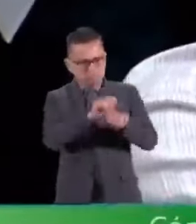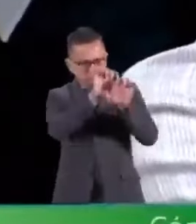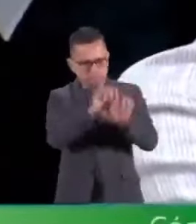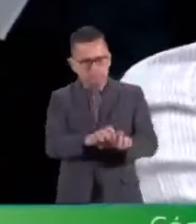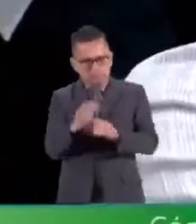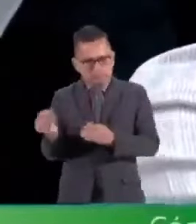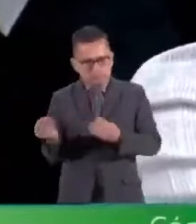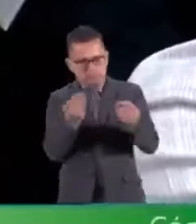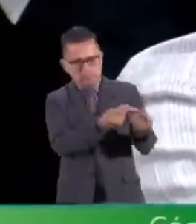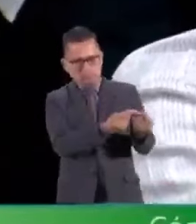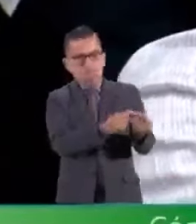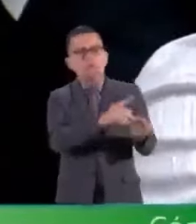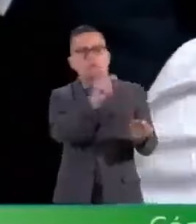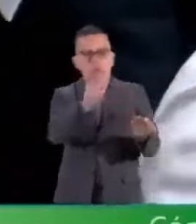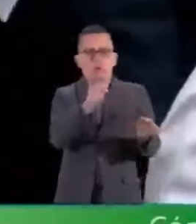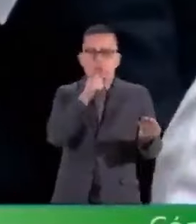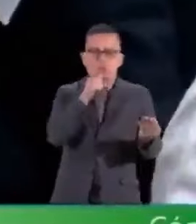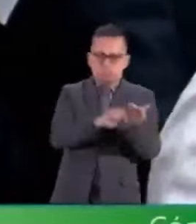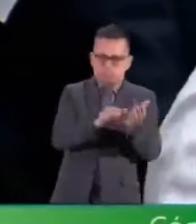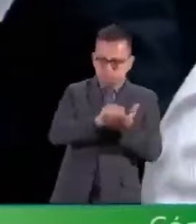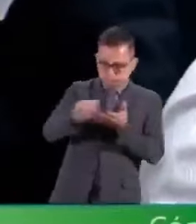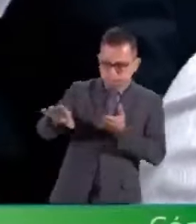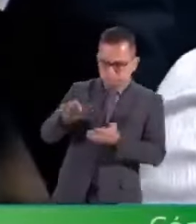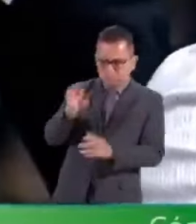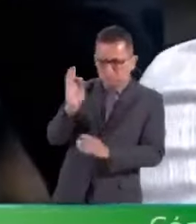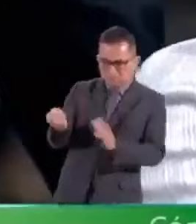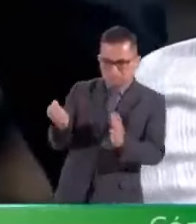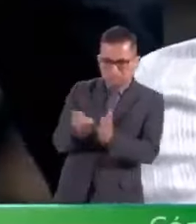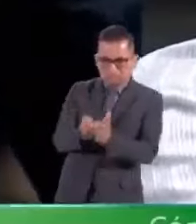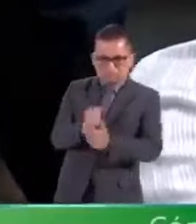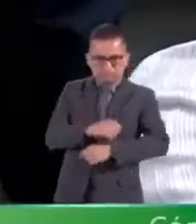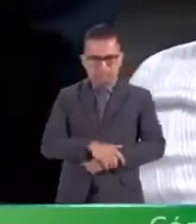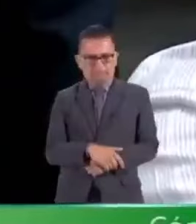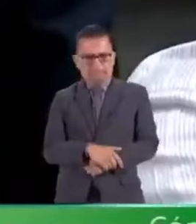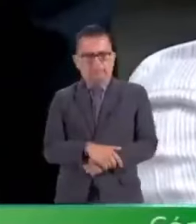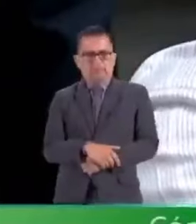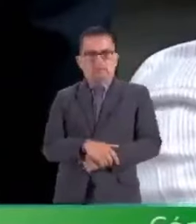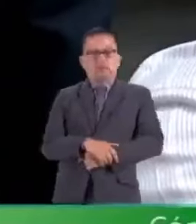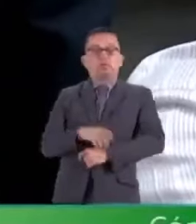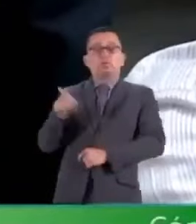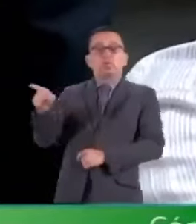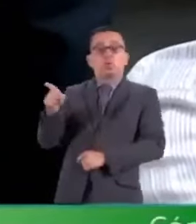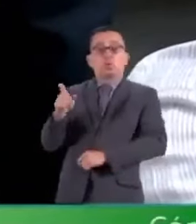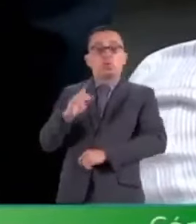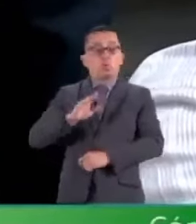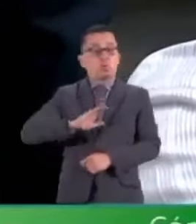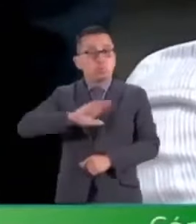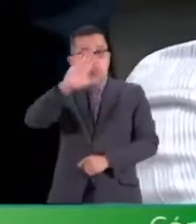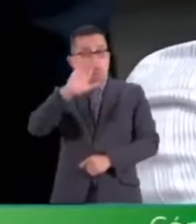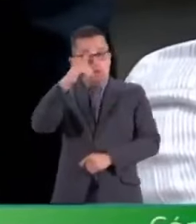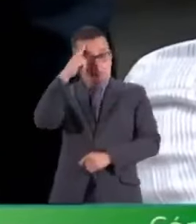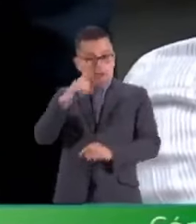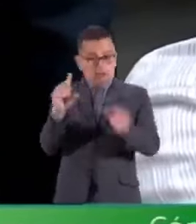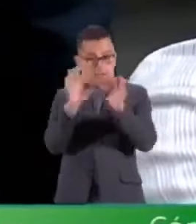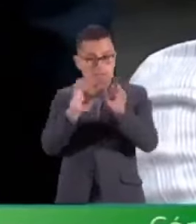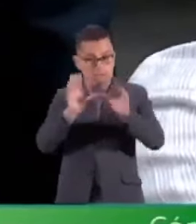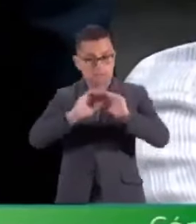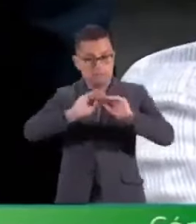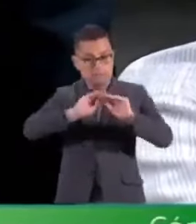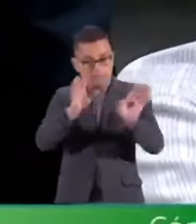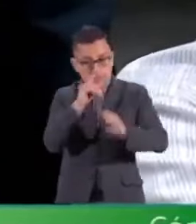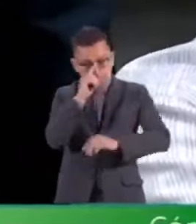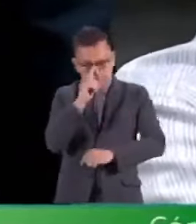le entregue un acuse? Y la moción que usted hace sobre la ilustración